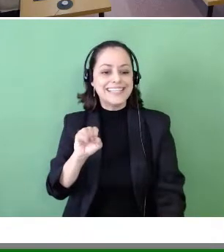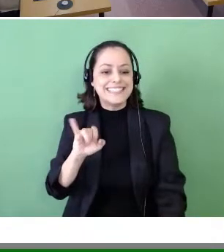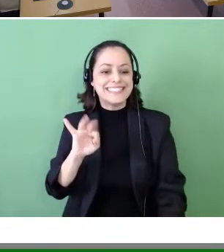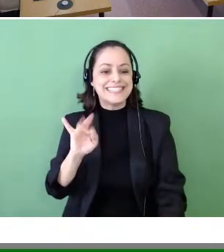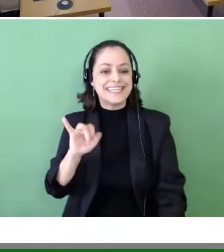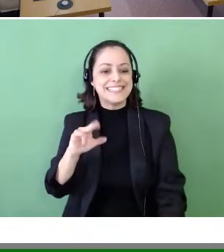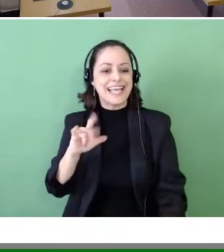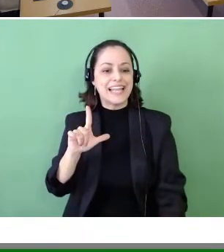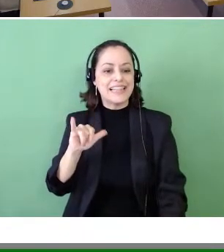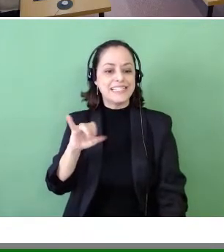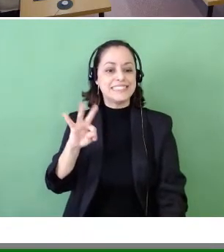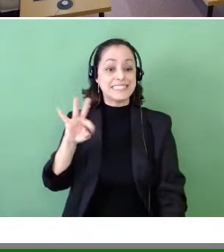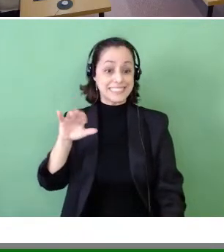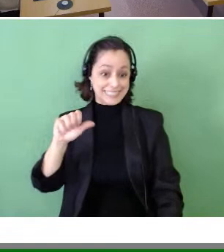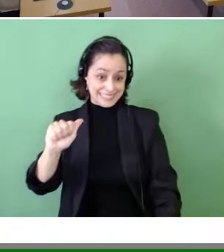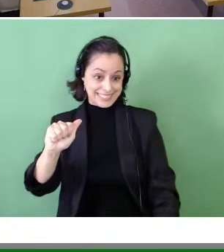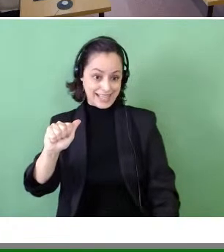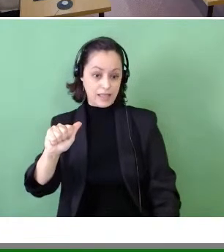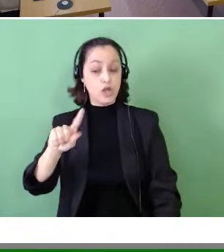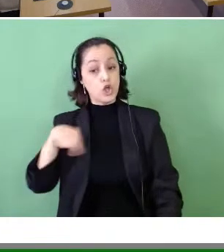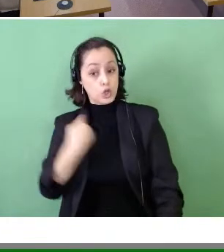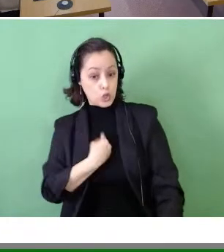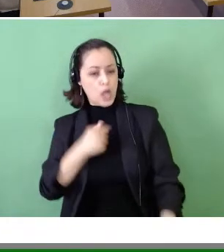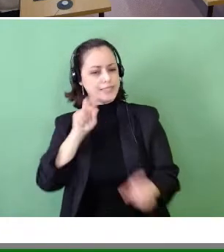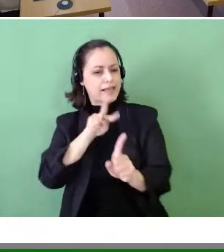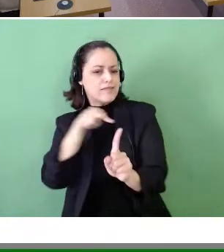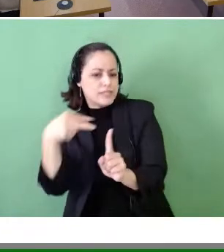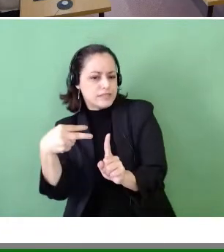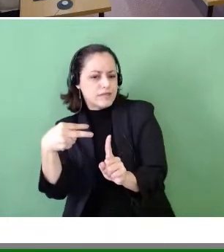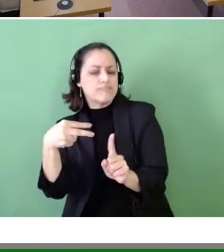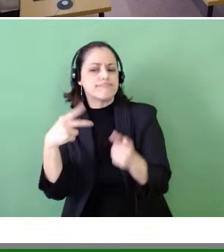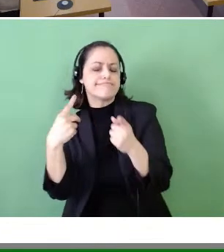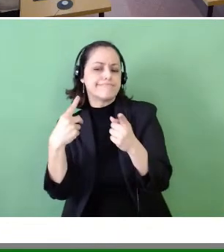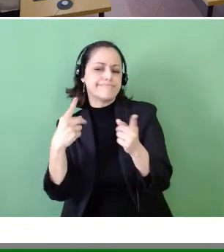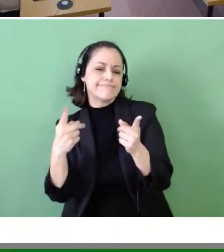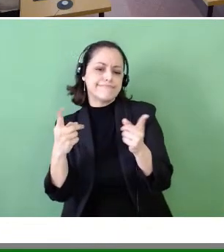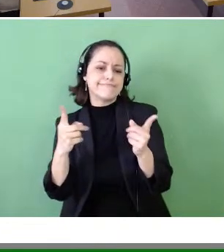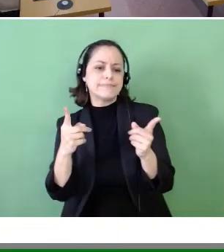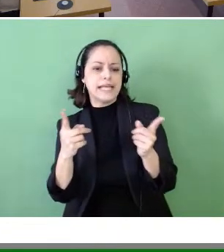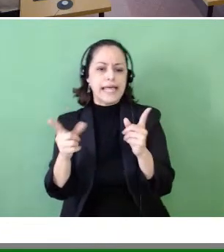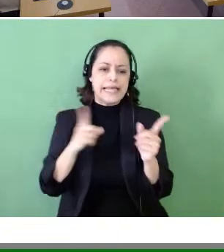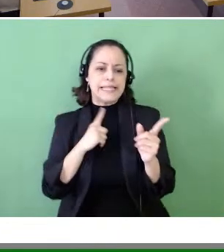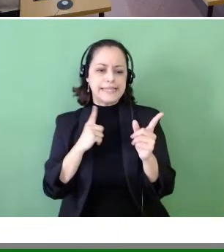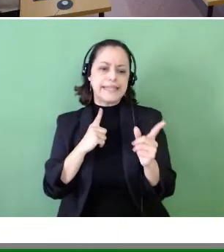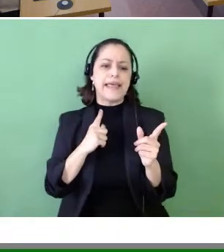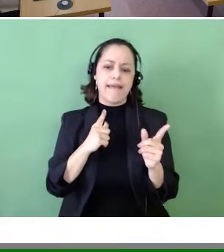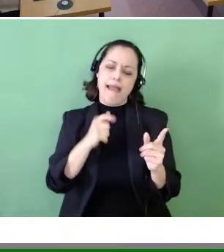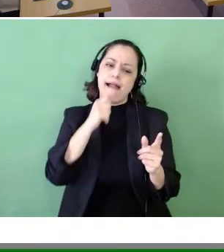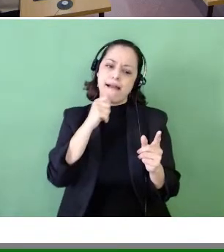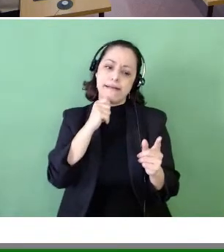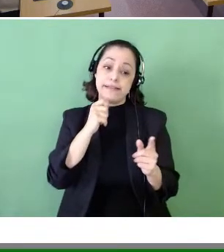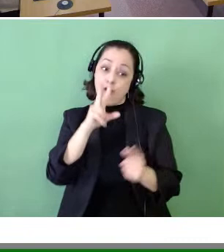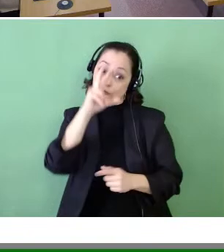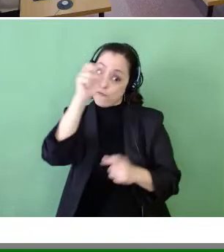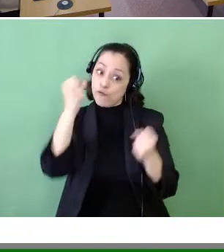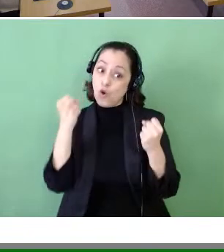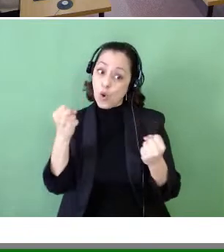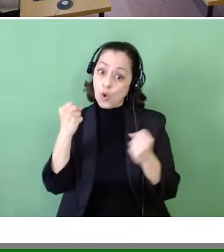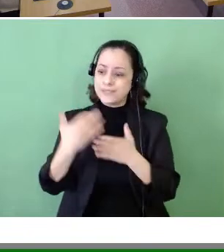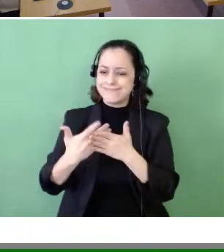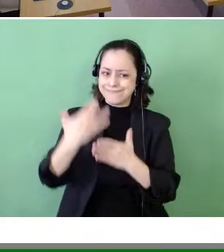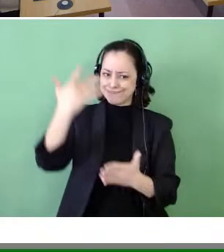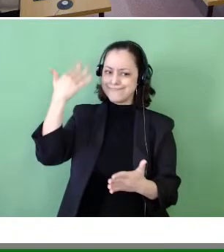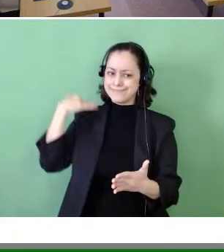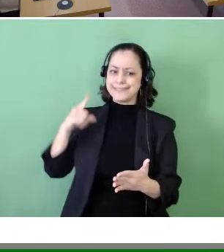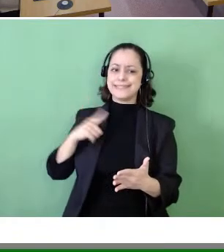de lengua de signos, trabajamos con personas sordas, hay una visión muy, muy fuerte, siempre tuvimos una visión muy fuerte